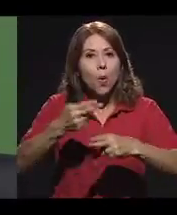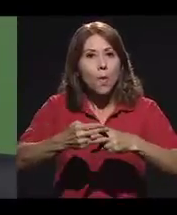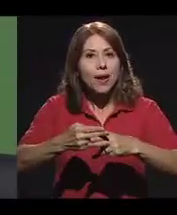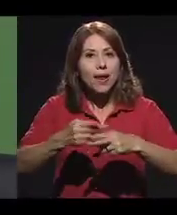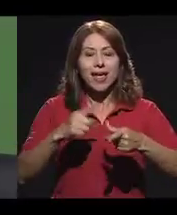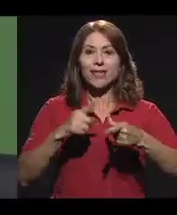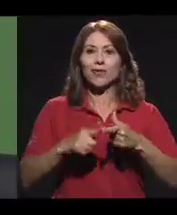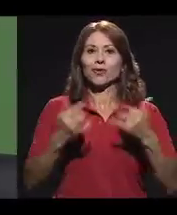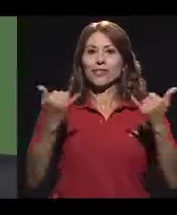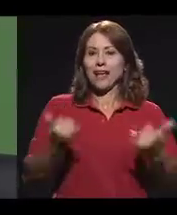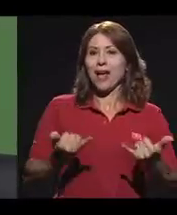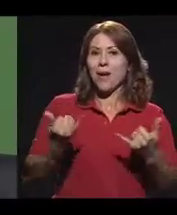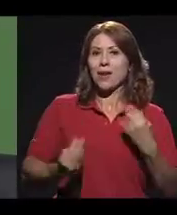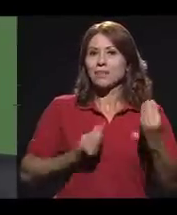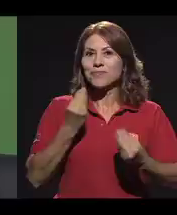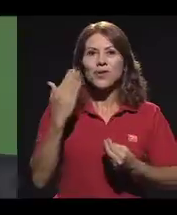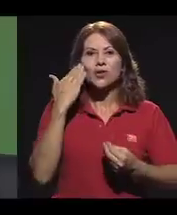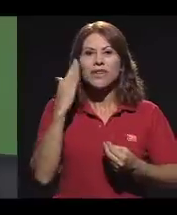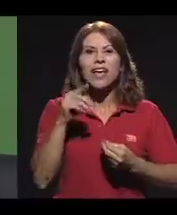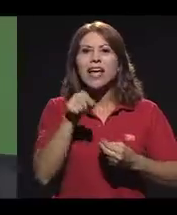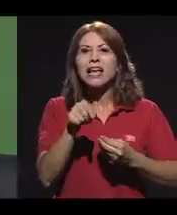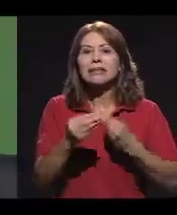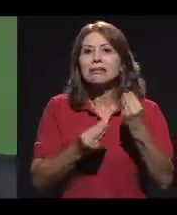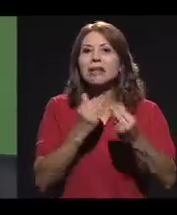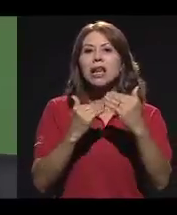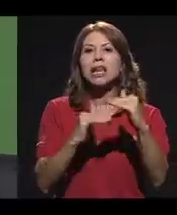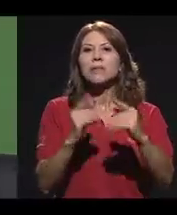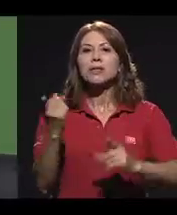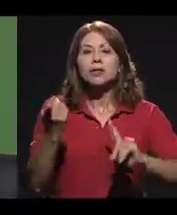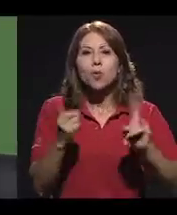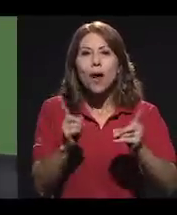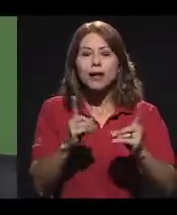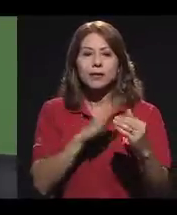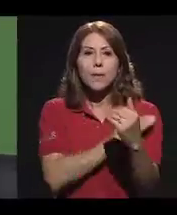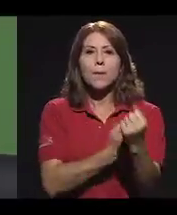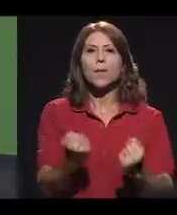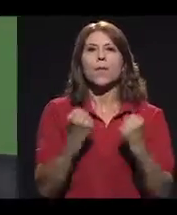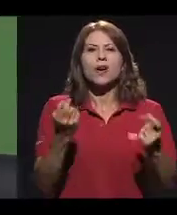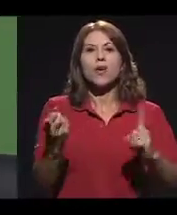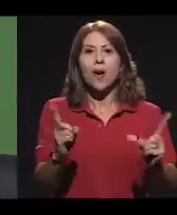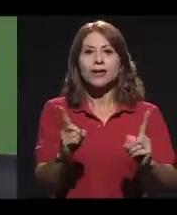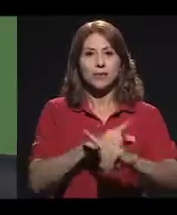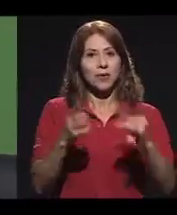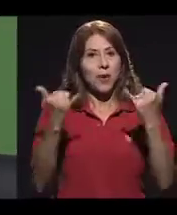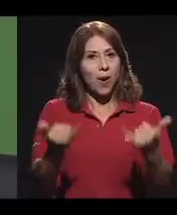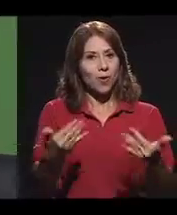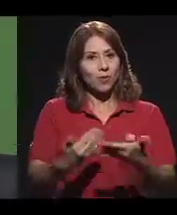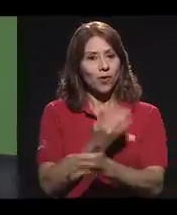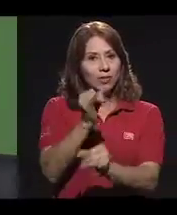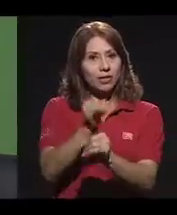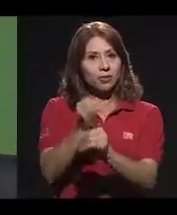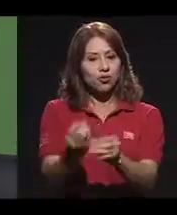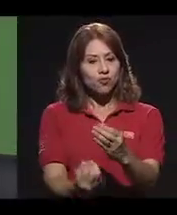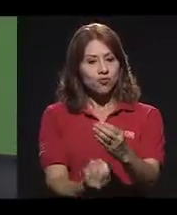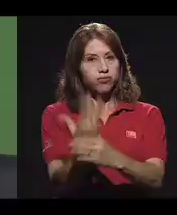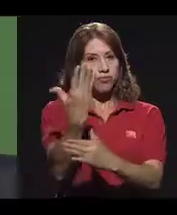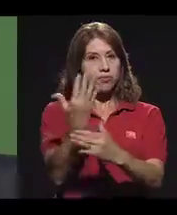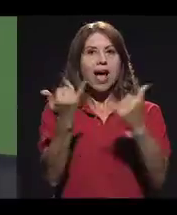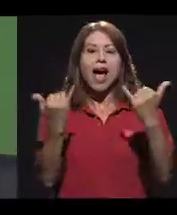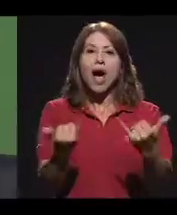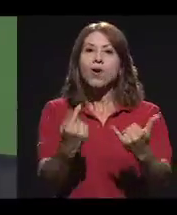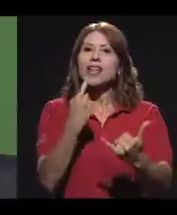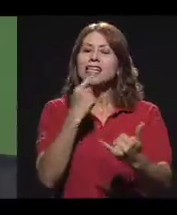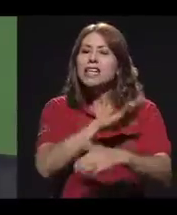no dejaba claro los alcances a los que podía llegar, y en este caso, con la creación de la nueva institución, entonces todo